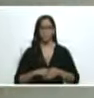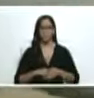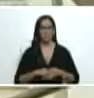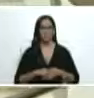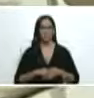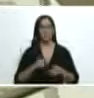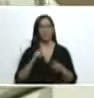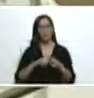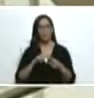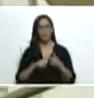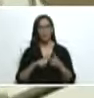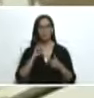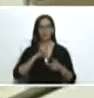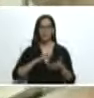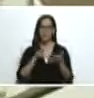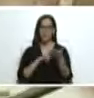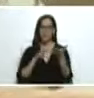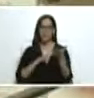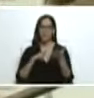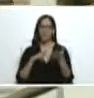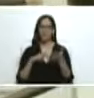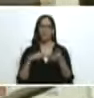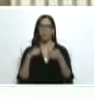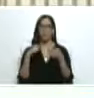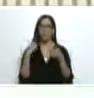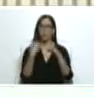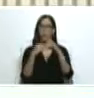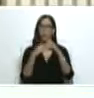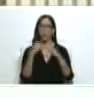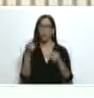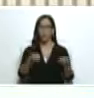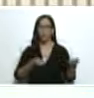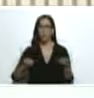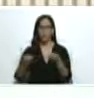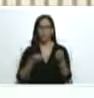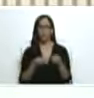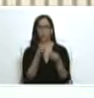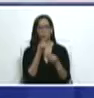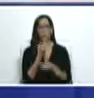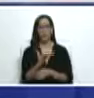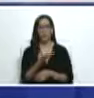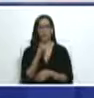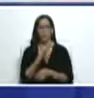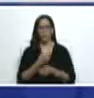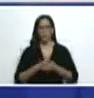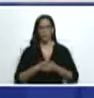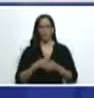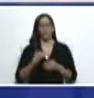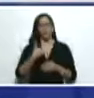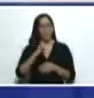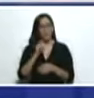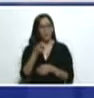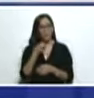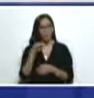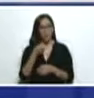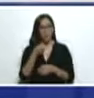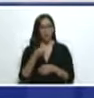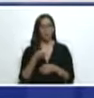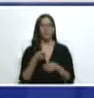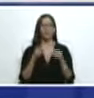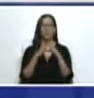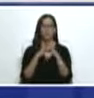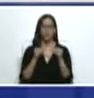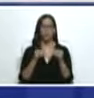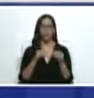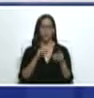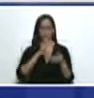Y entonces estaba leyendo Correo del Orinoco, es muy bueno, muy, muy bueno. Lo que hay que buscar, deciré, que todo esto